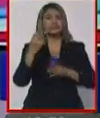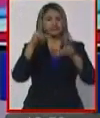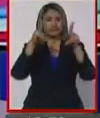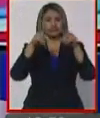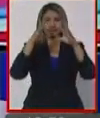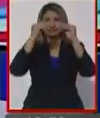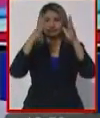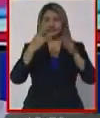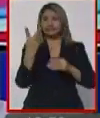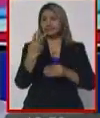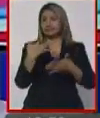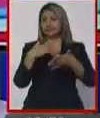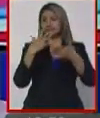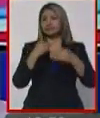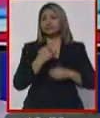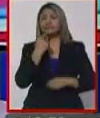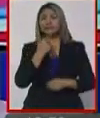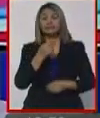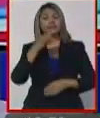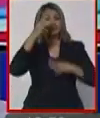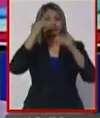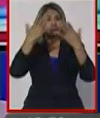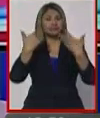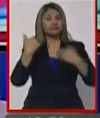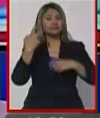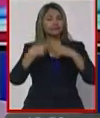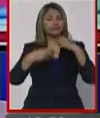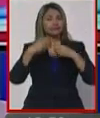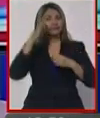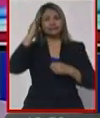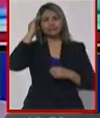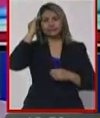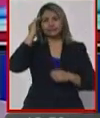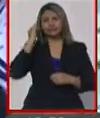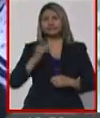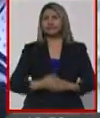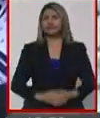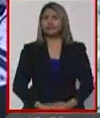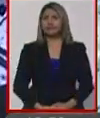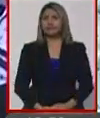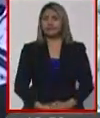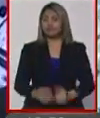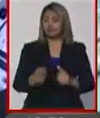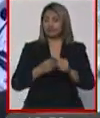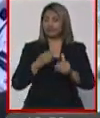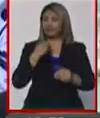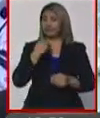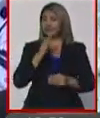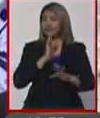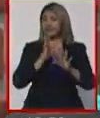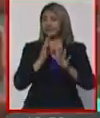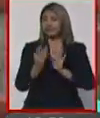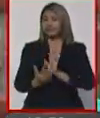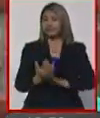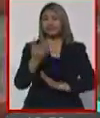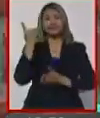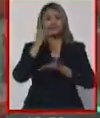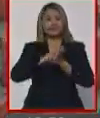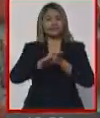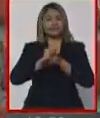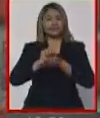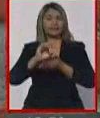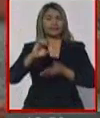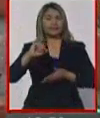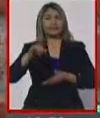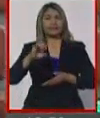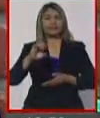colegas y un estudiante que aseguran que el catedrático tiene problemas psicológicos. El primero en declarar ante los investigadores fue el secretario